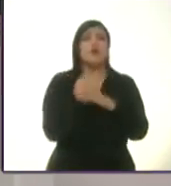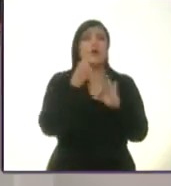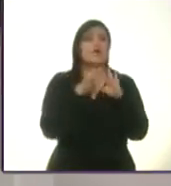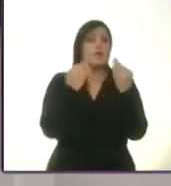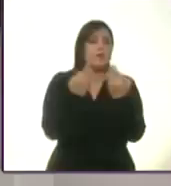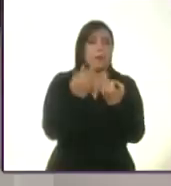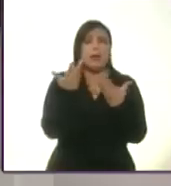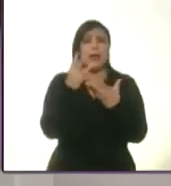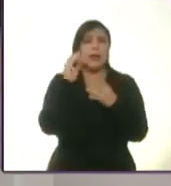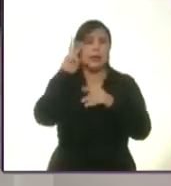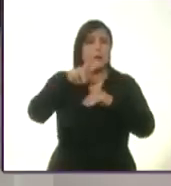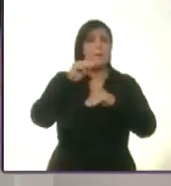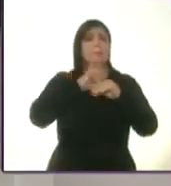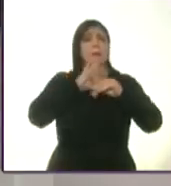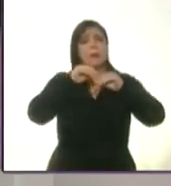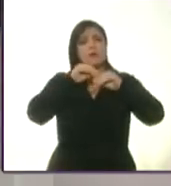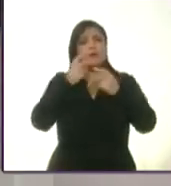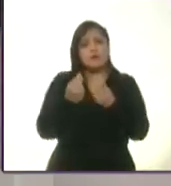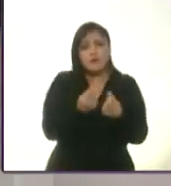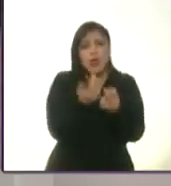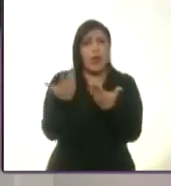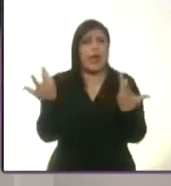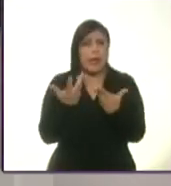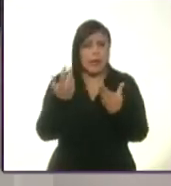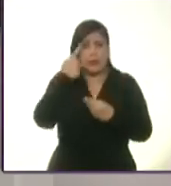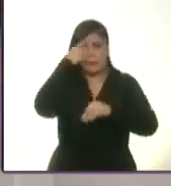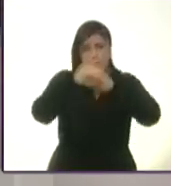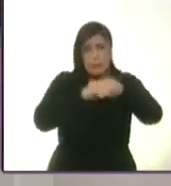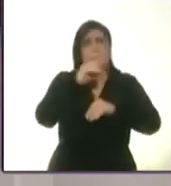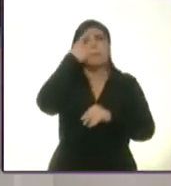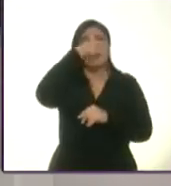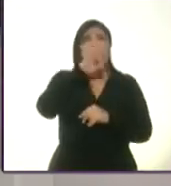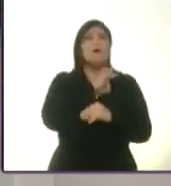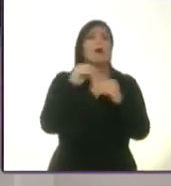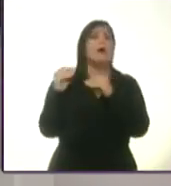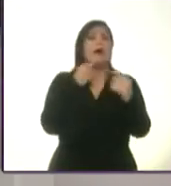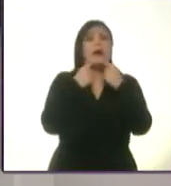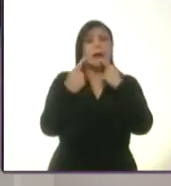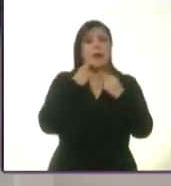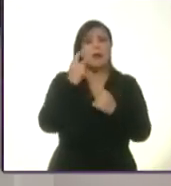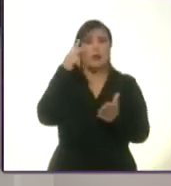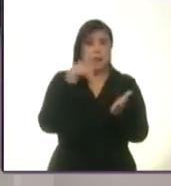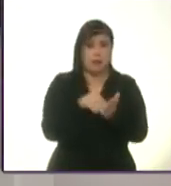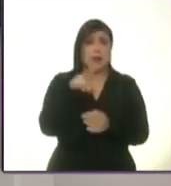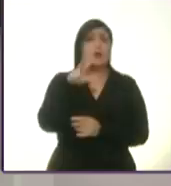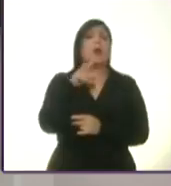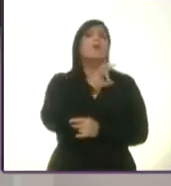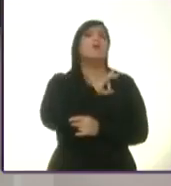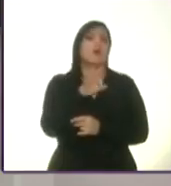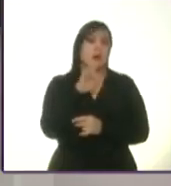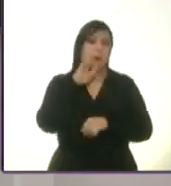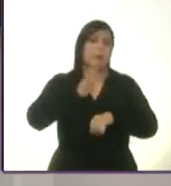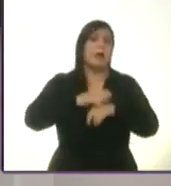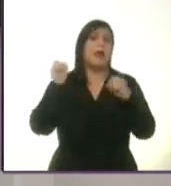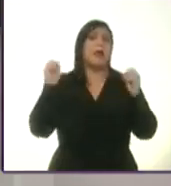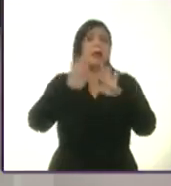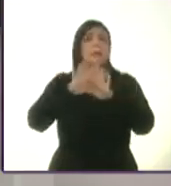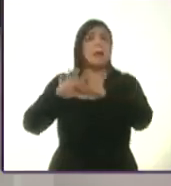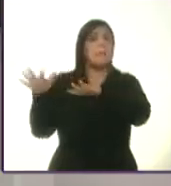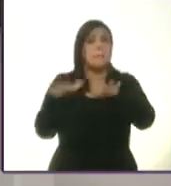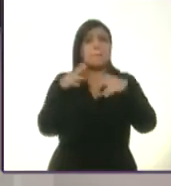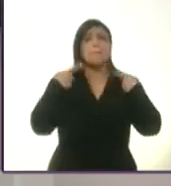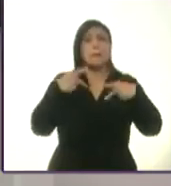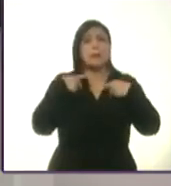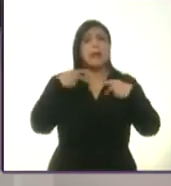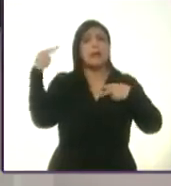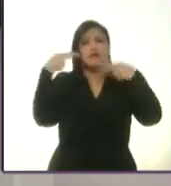que le imprime mayor dinamismo se ha logrado que los debates de este 2018 sean los de mayor audiencia en la